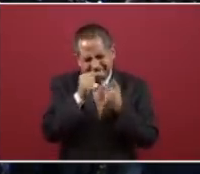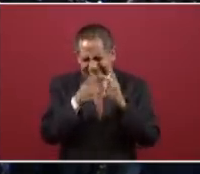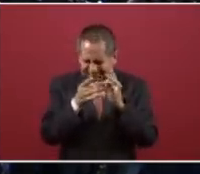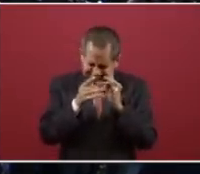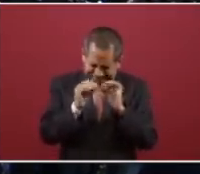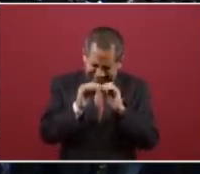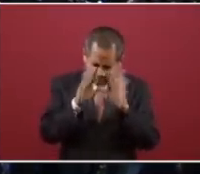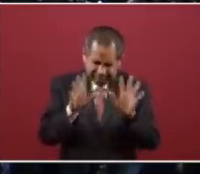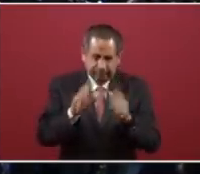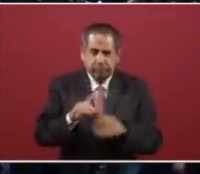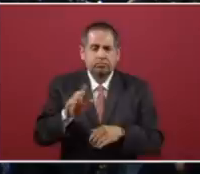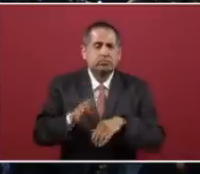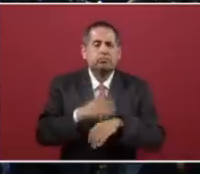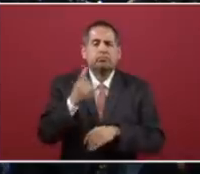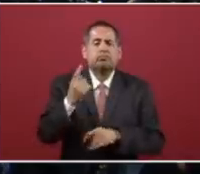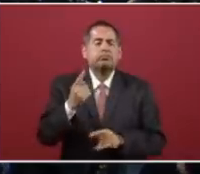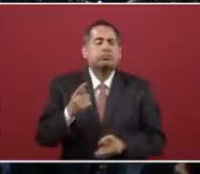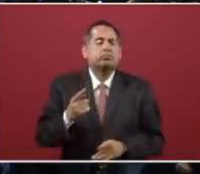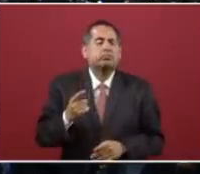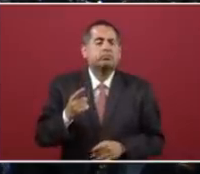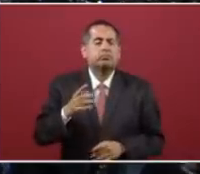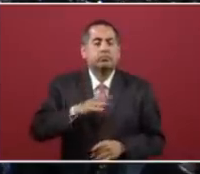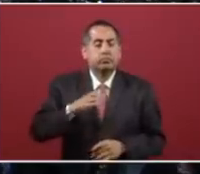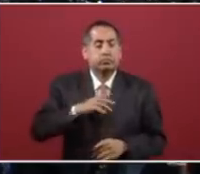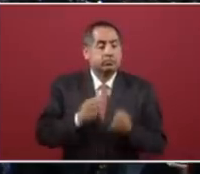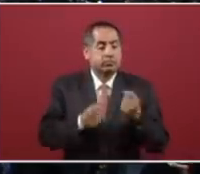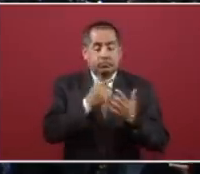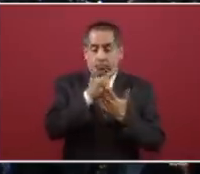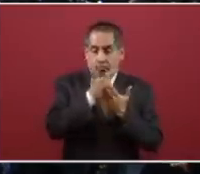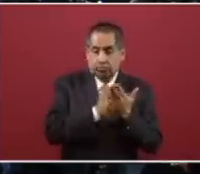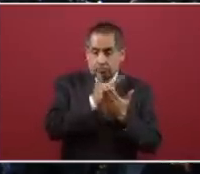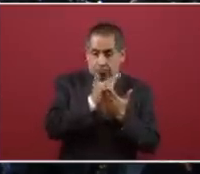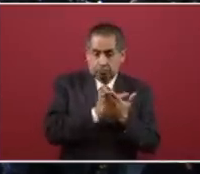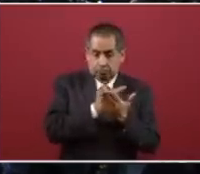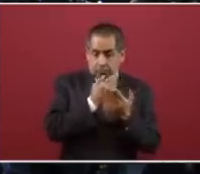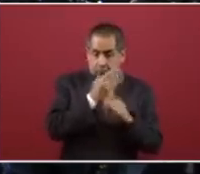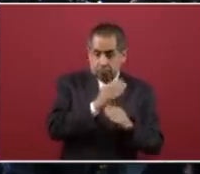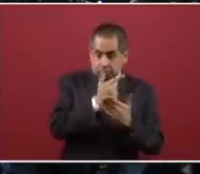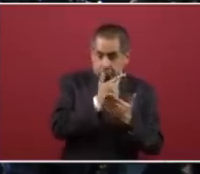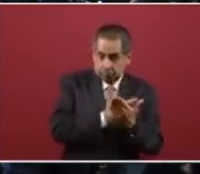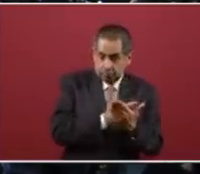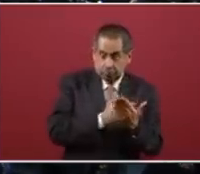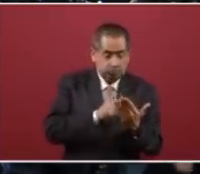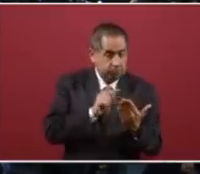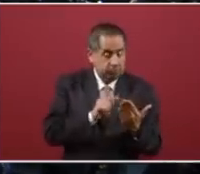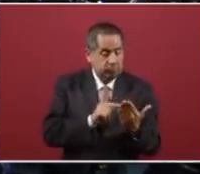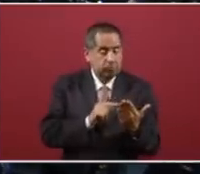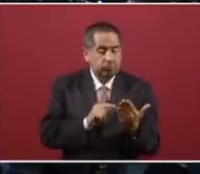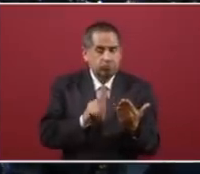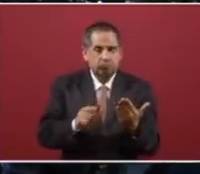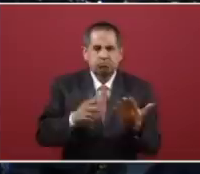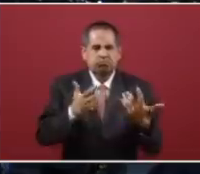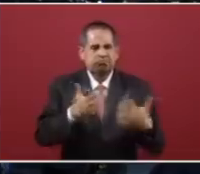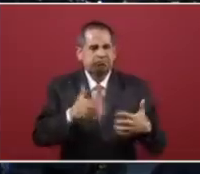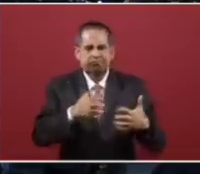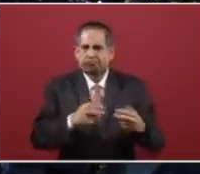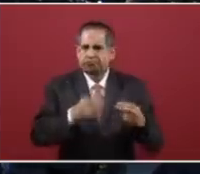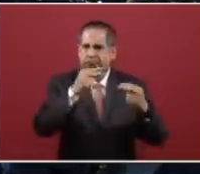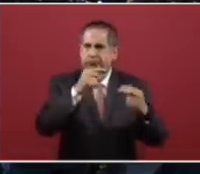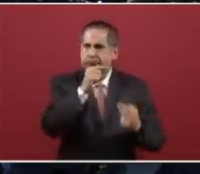y persiste porque hay cuentas de este empresas